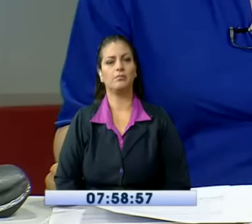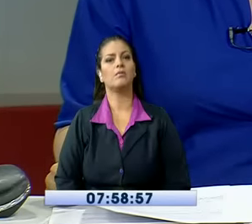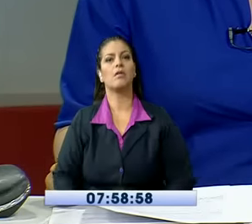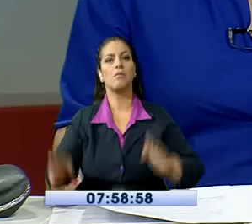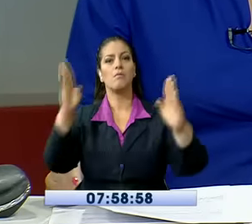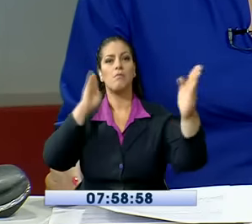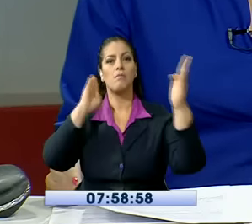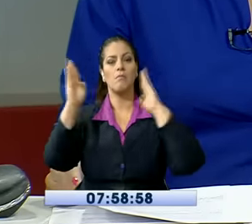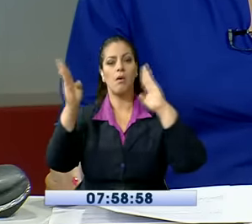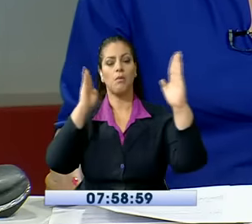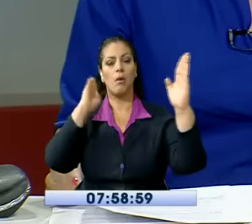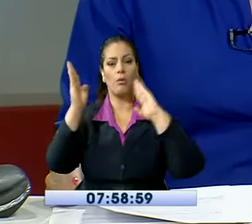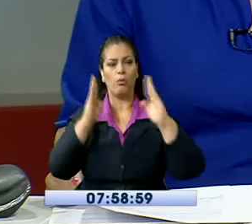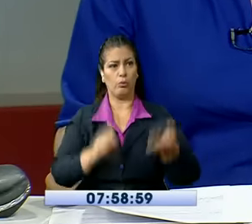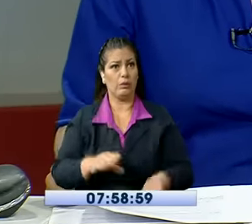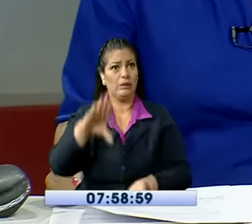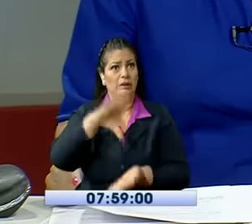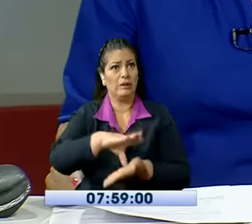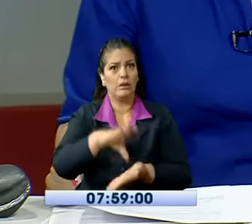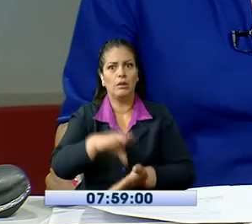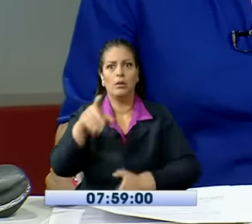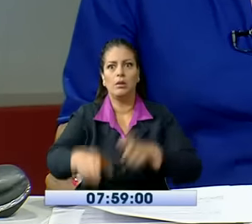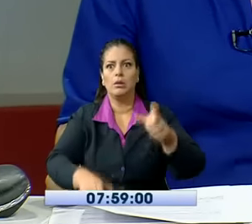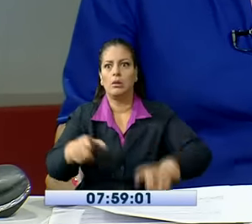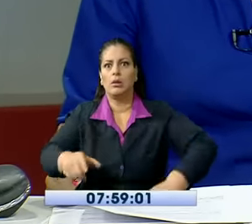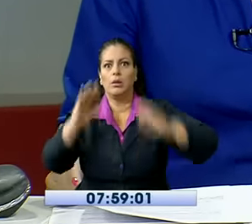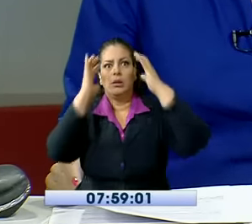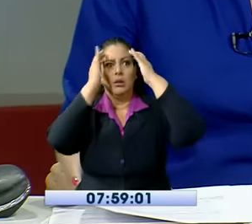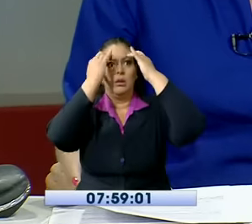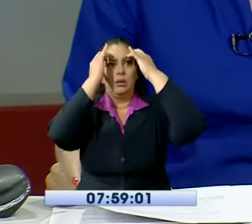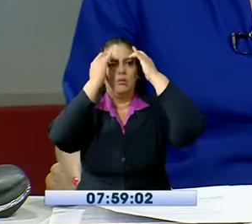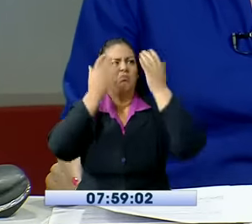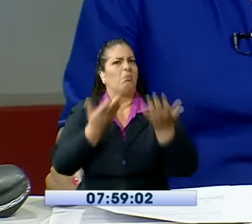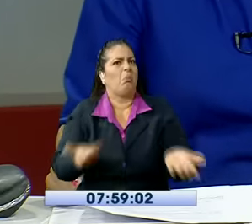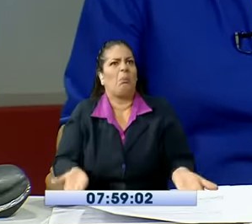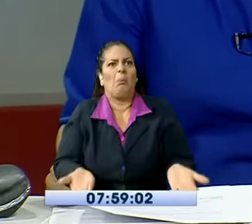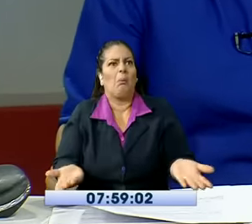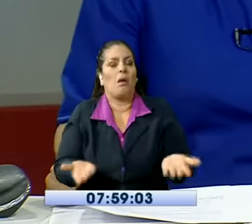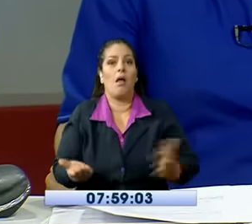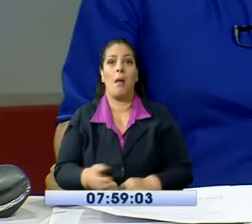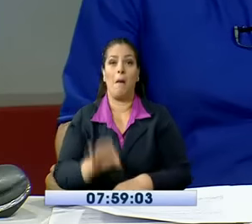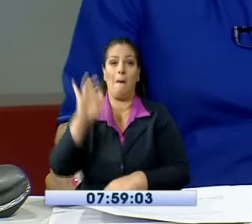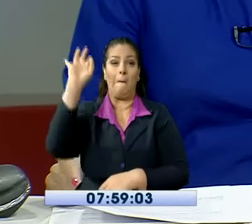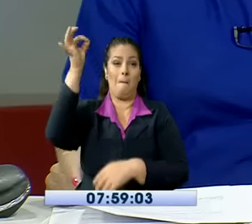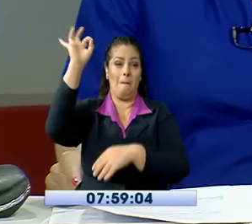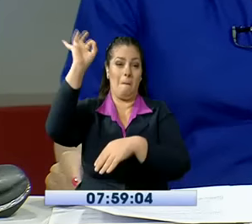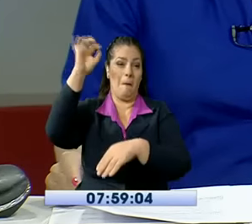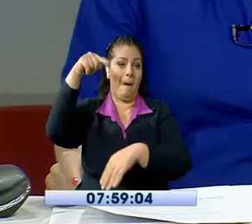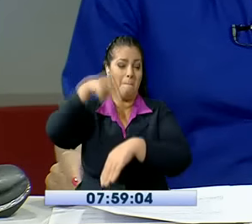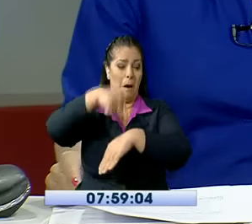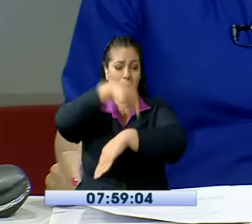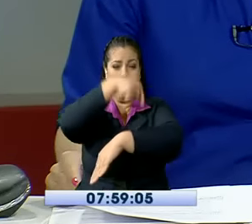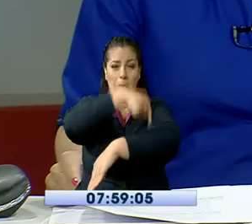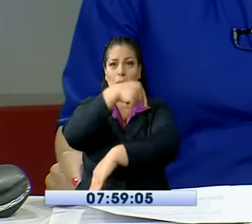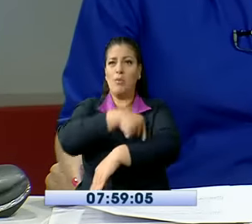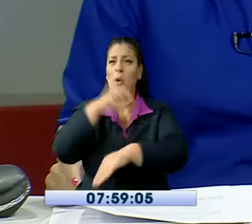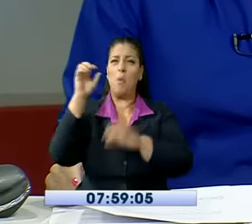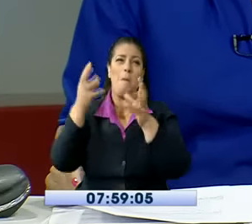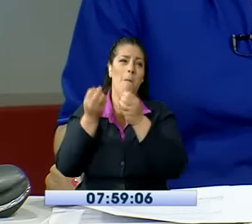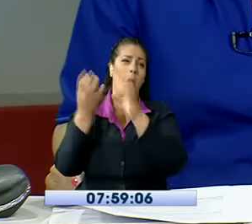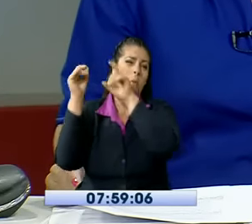Ríos, habitantes del centro de la ciudad vivieron momentos de pánico cuando un enjambre de abejas apareció y de pronto sufrieron picaduras de